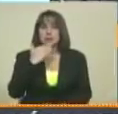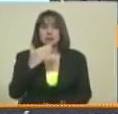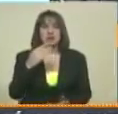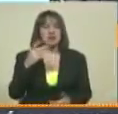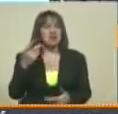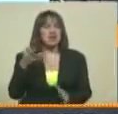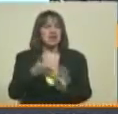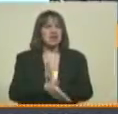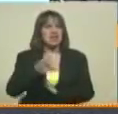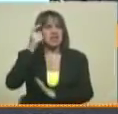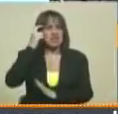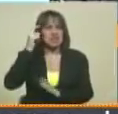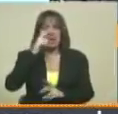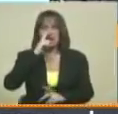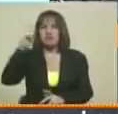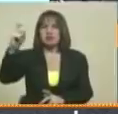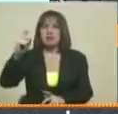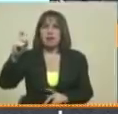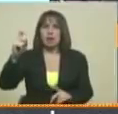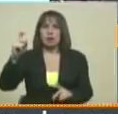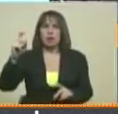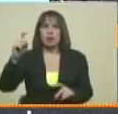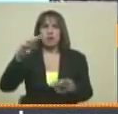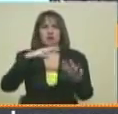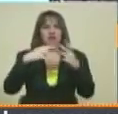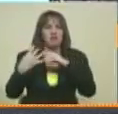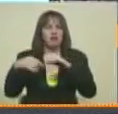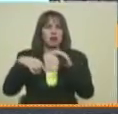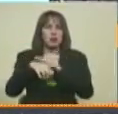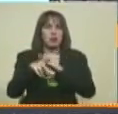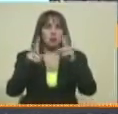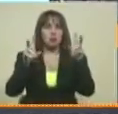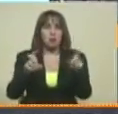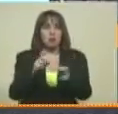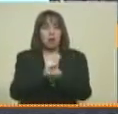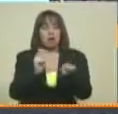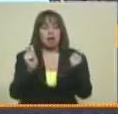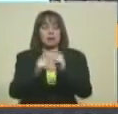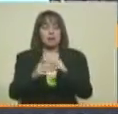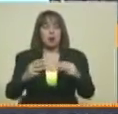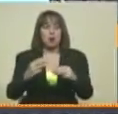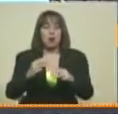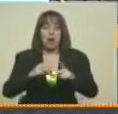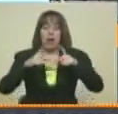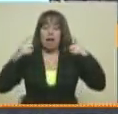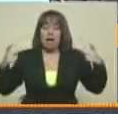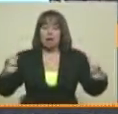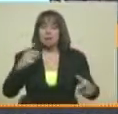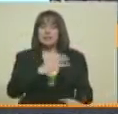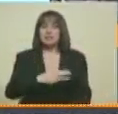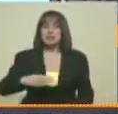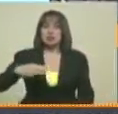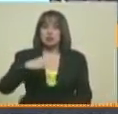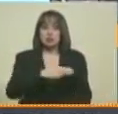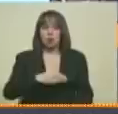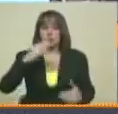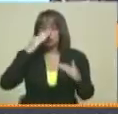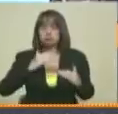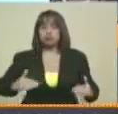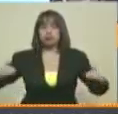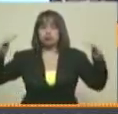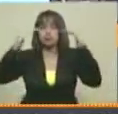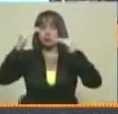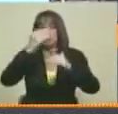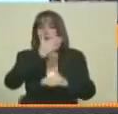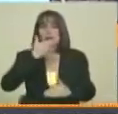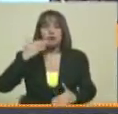cuándo cumple aniversario de haberla convertido en gran misión, de haberla elevado a gran